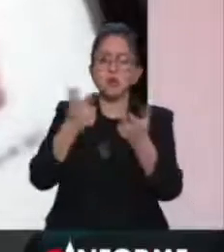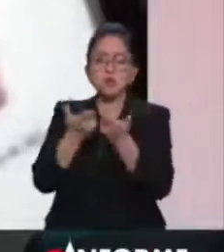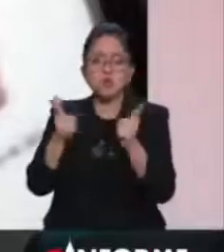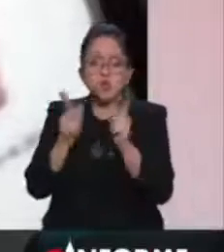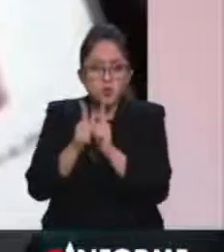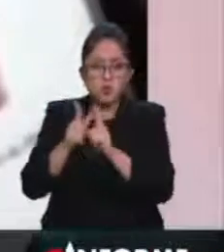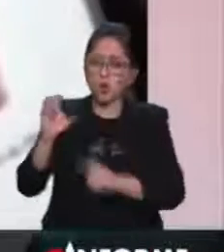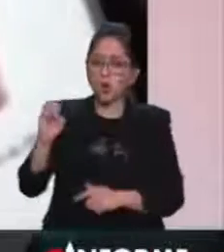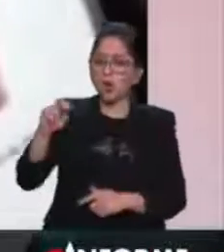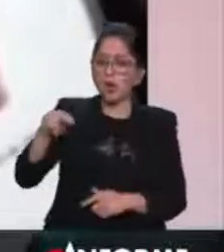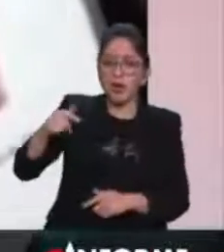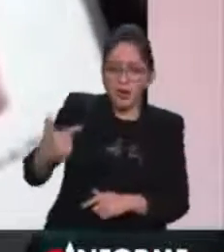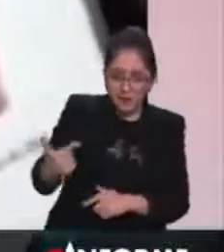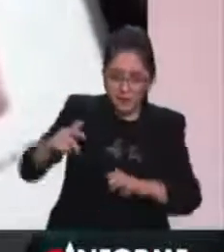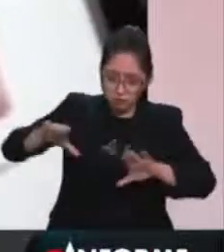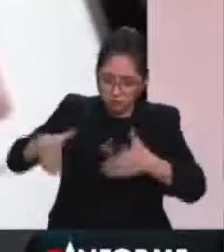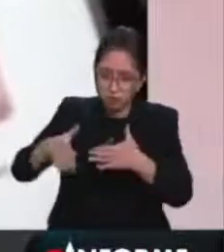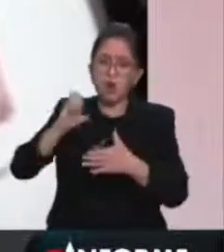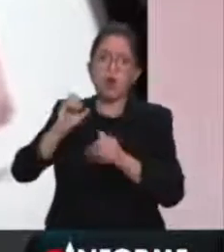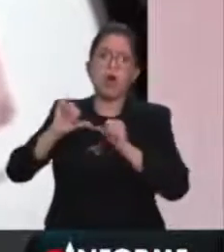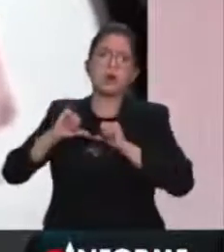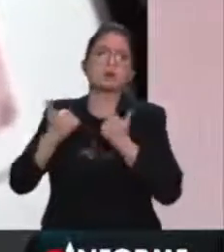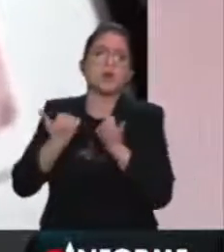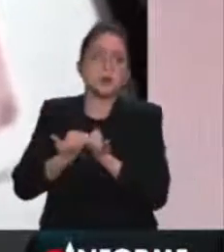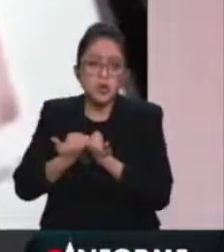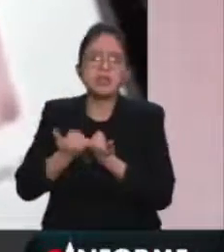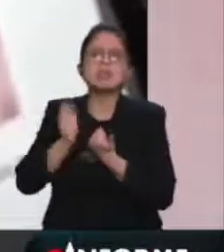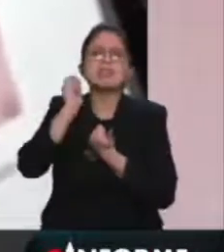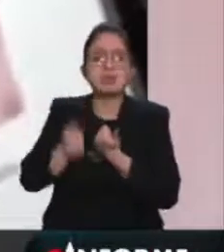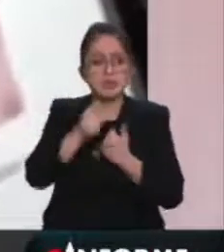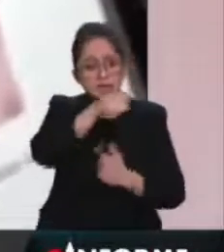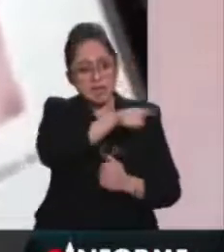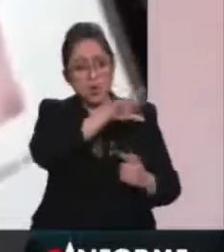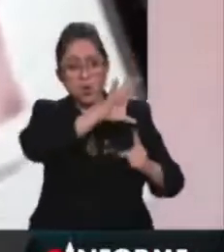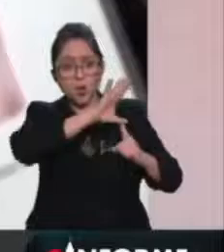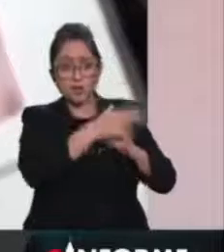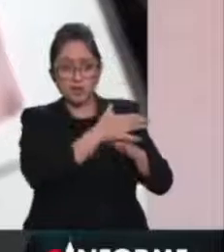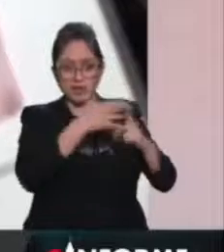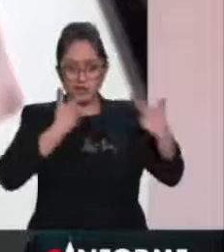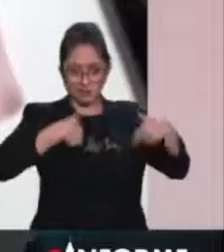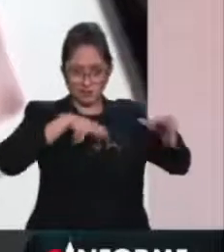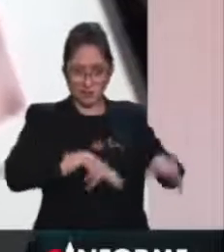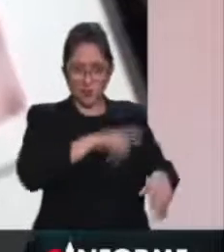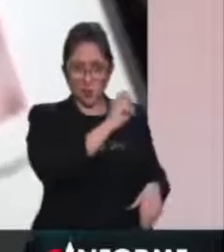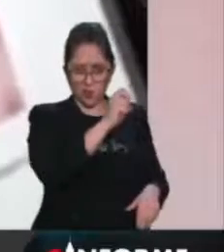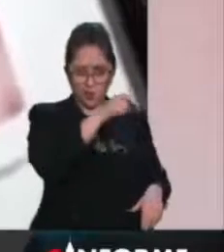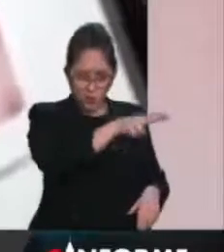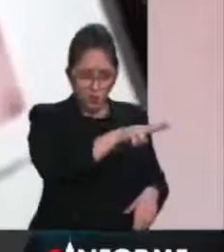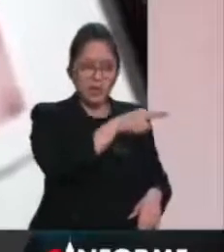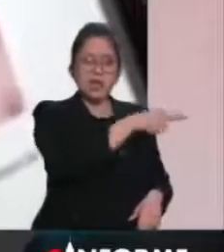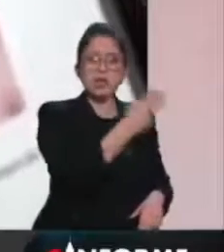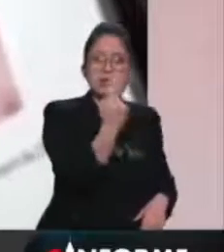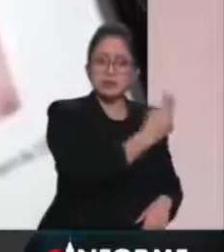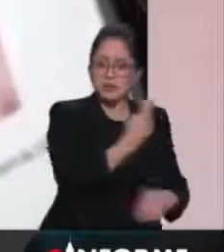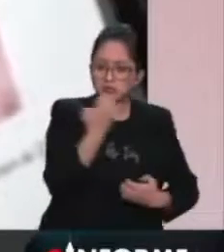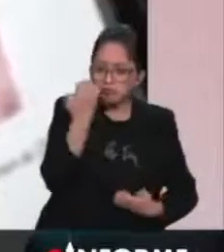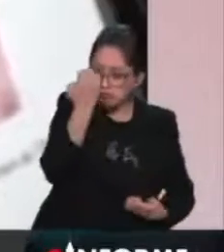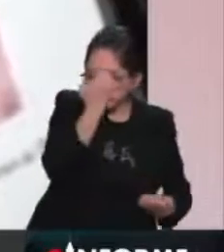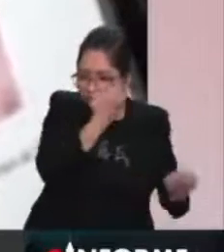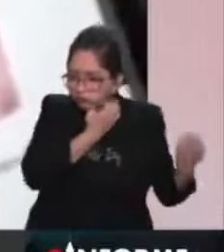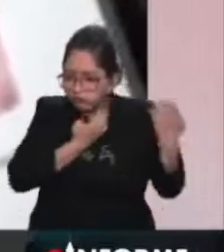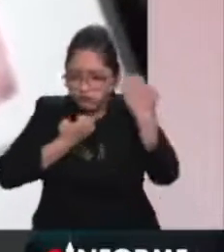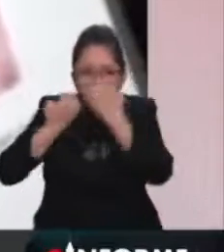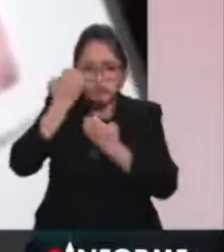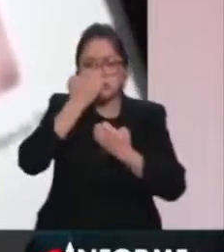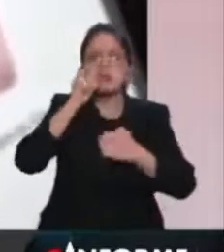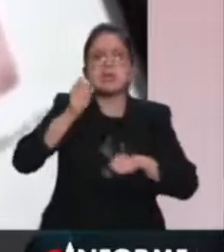de la sociedad civil. Y bueno, de lo que se trata es que el comité pueda revisar desde las diferentes trincheras y tener el pulso de